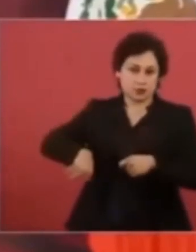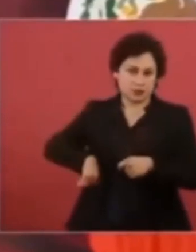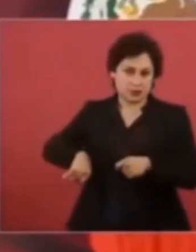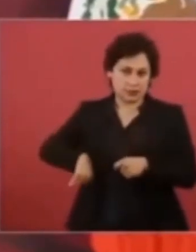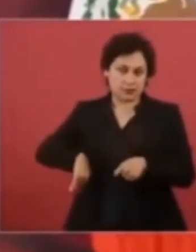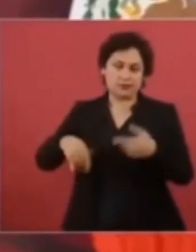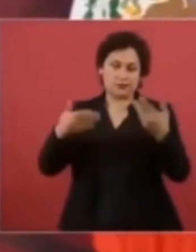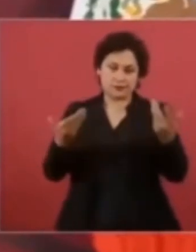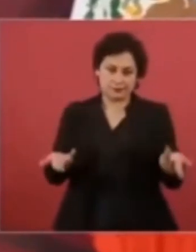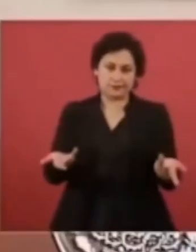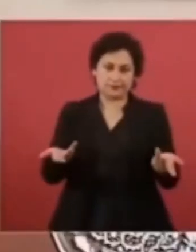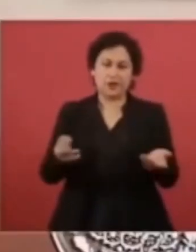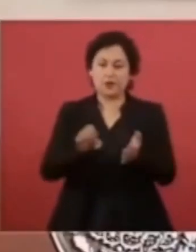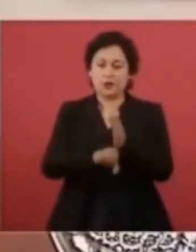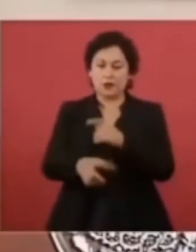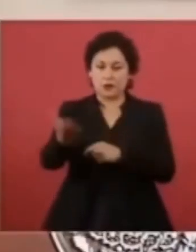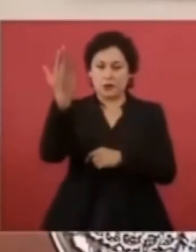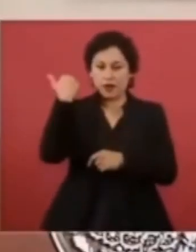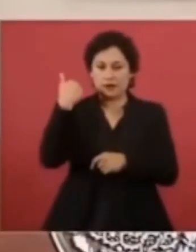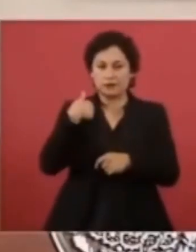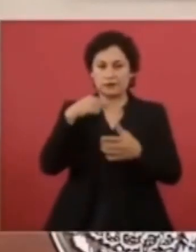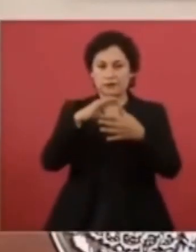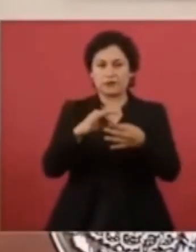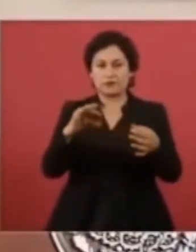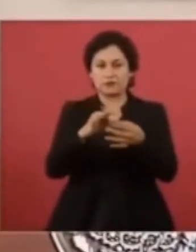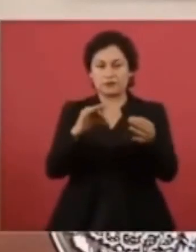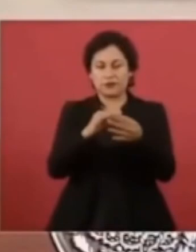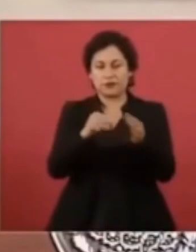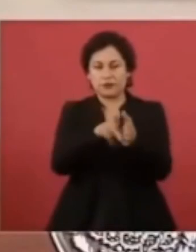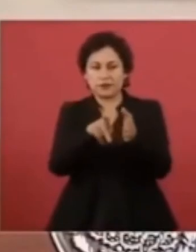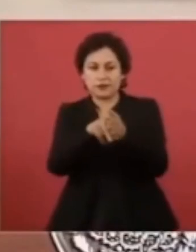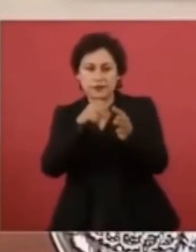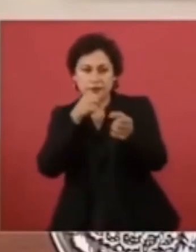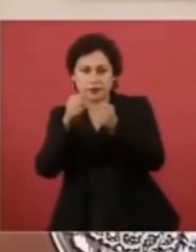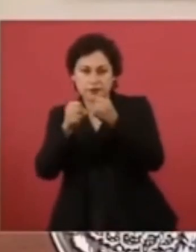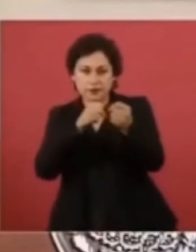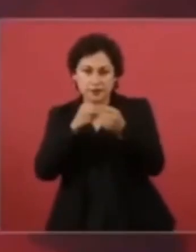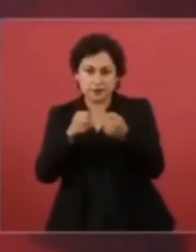famosos periodistas, ¿no? Que ganan 2 millones,